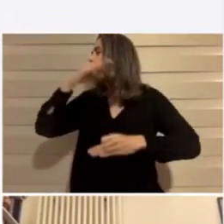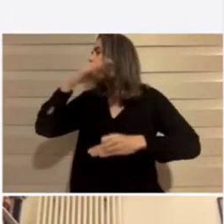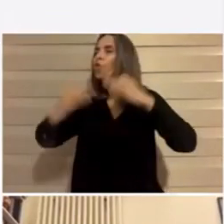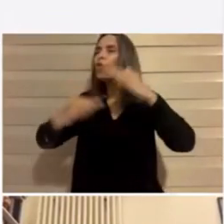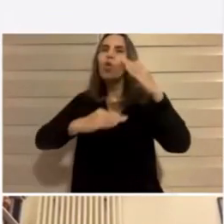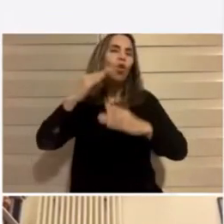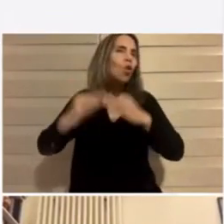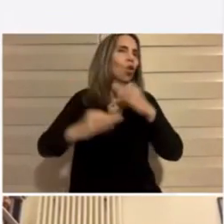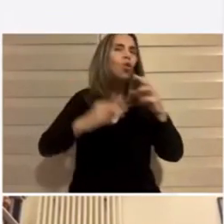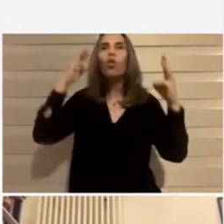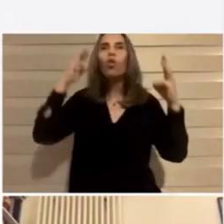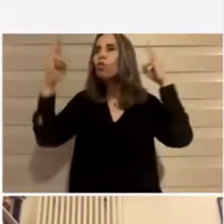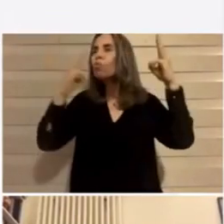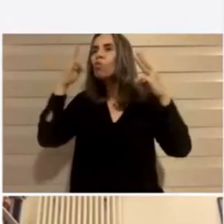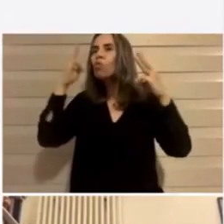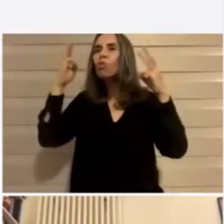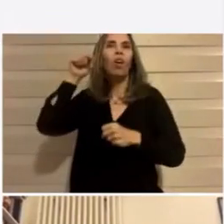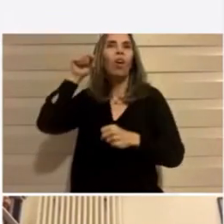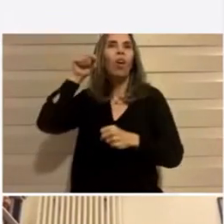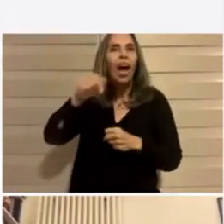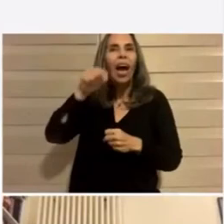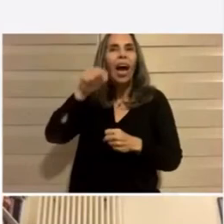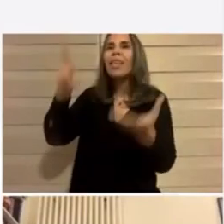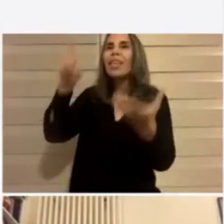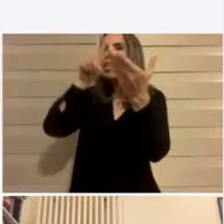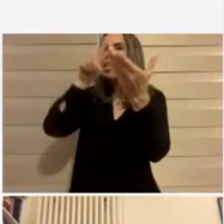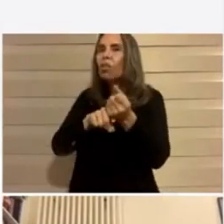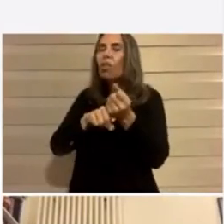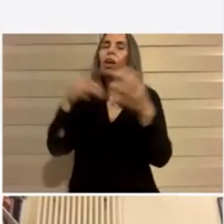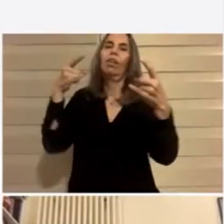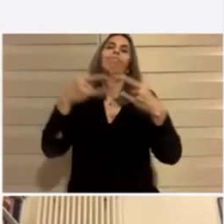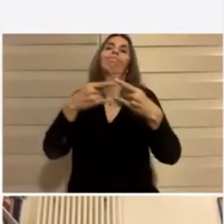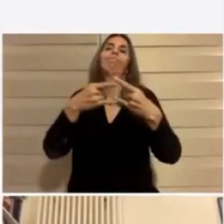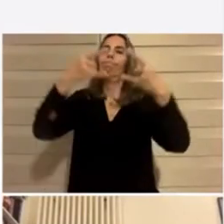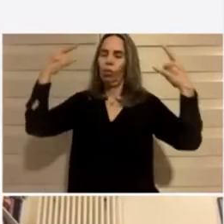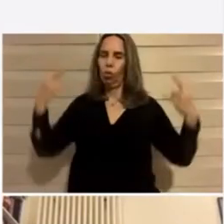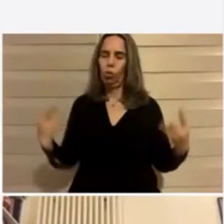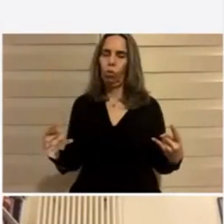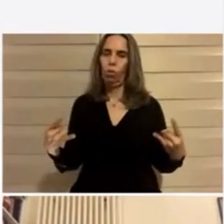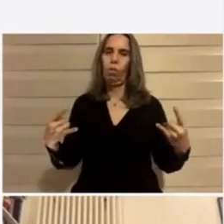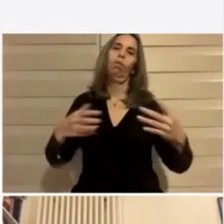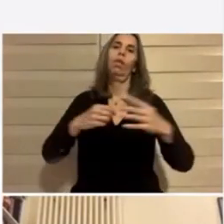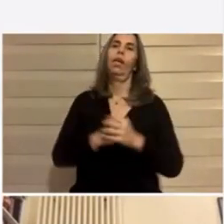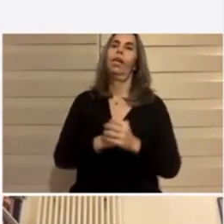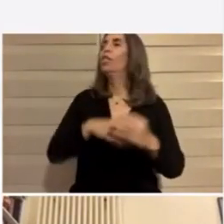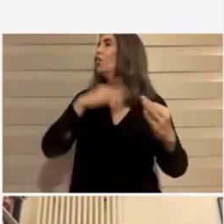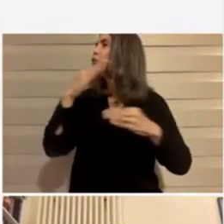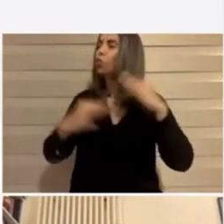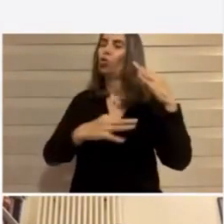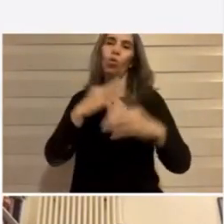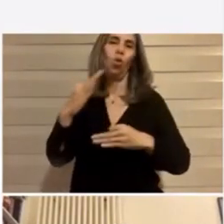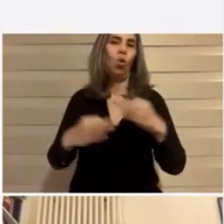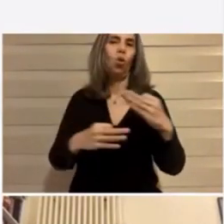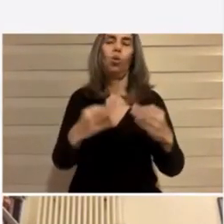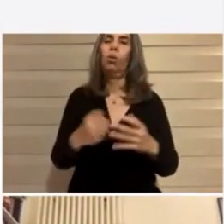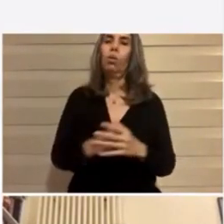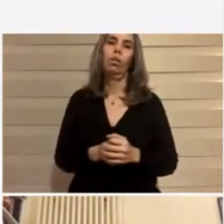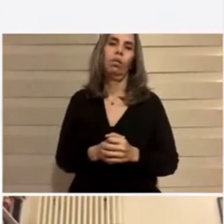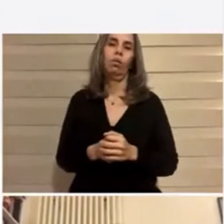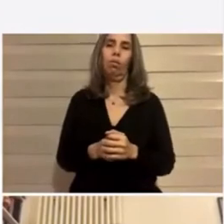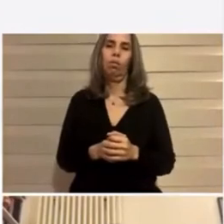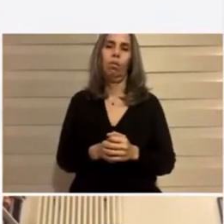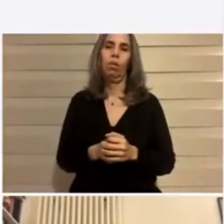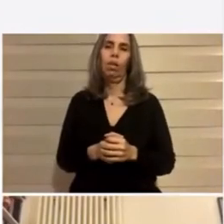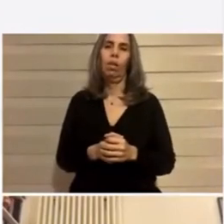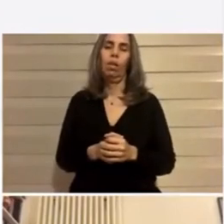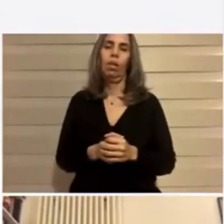digamos, más cercanos a nuestro corazón o a nuestros intereses. Pero la verdad, el reto de visitar un museo nuevo y